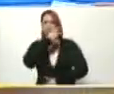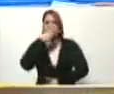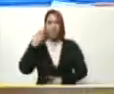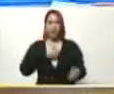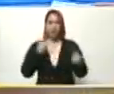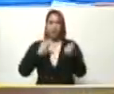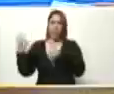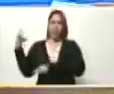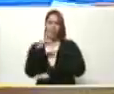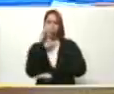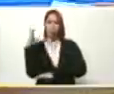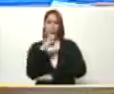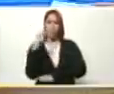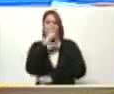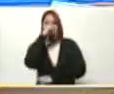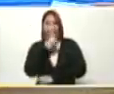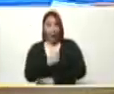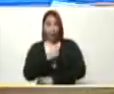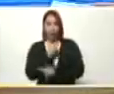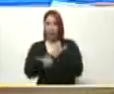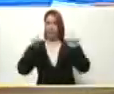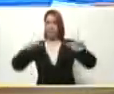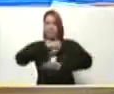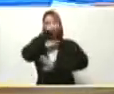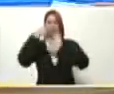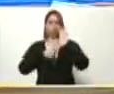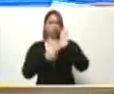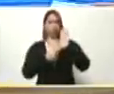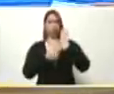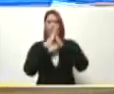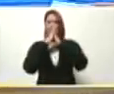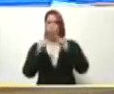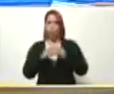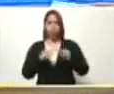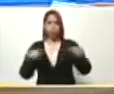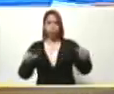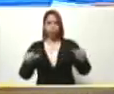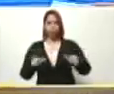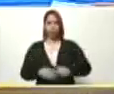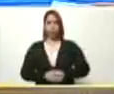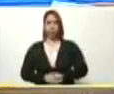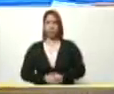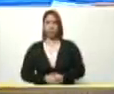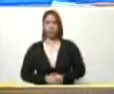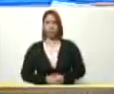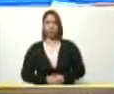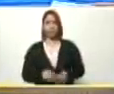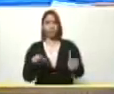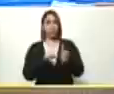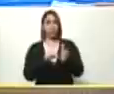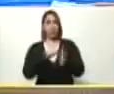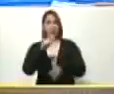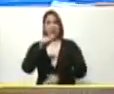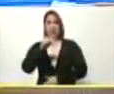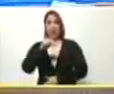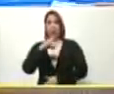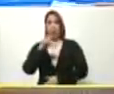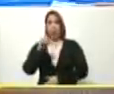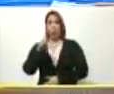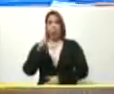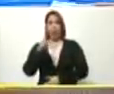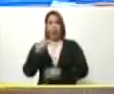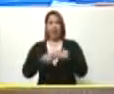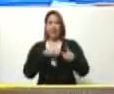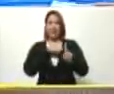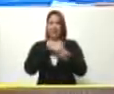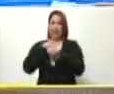2022, año de la liberación total de los territorios allá donde los Tancol le hacen daño a la población